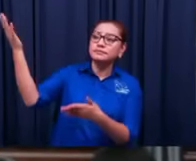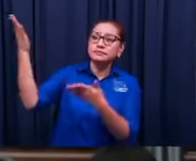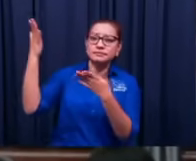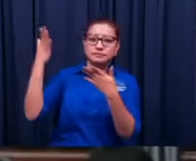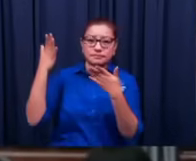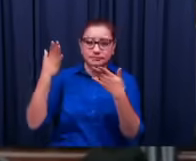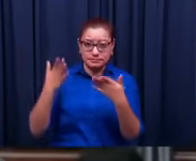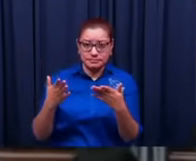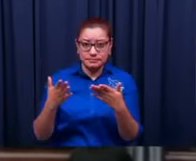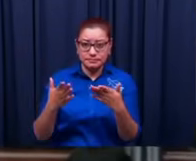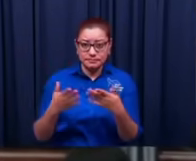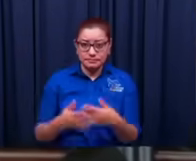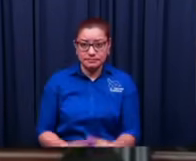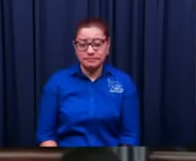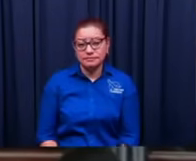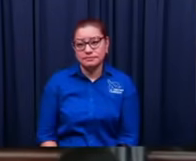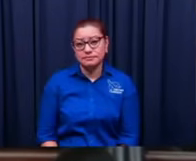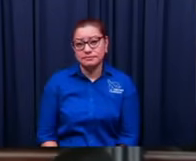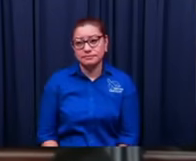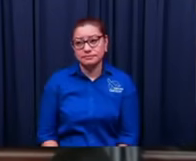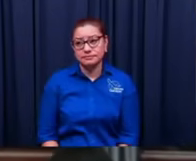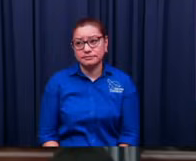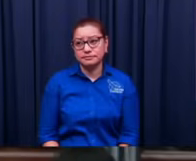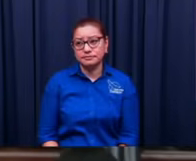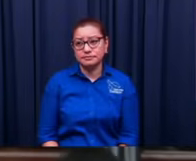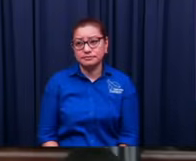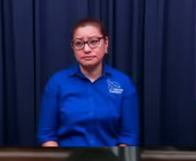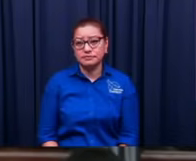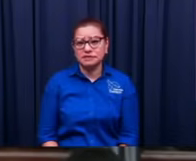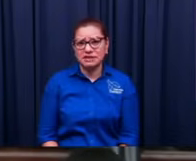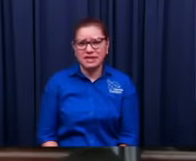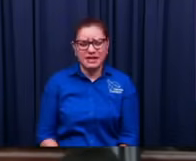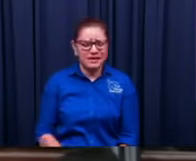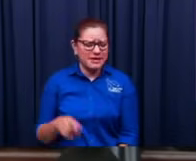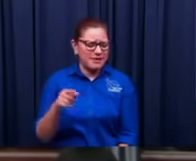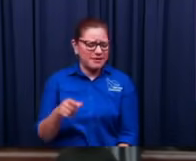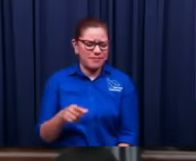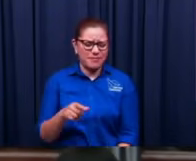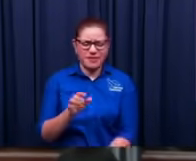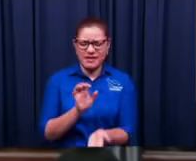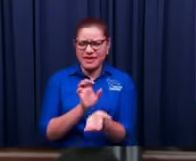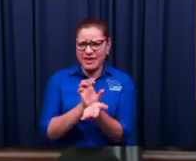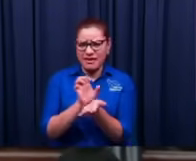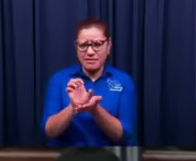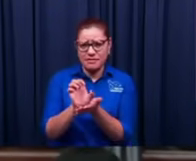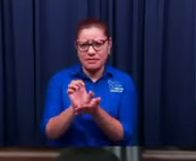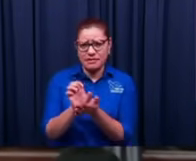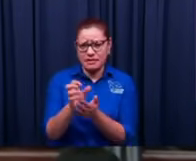Pero les pueden tuchar el pecado a cualquiera.